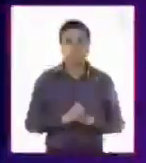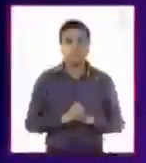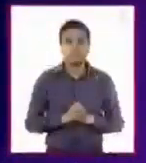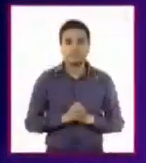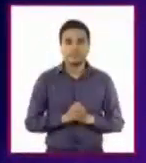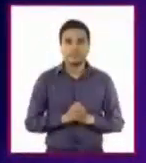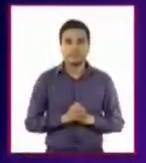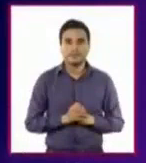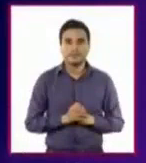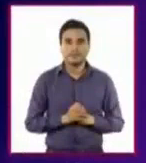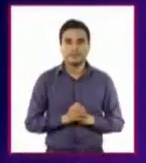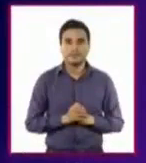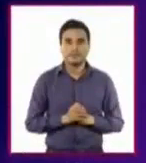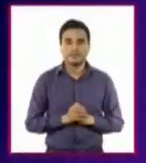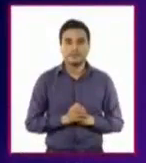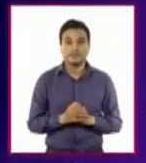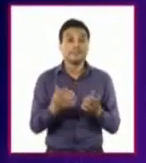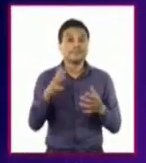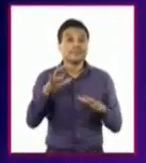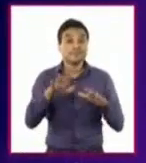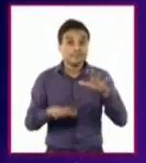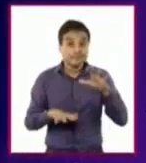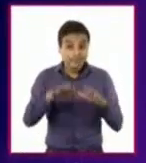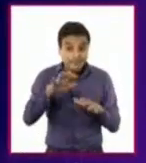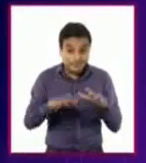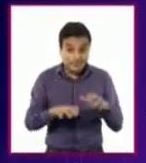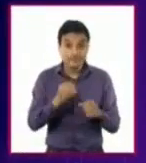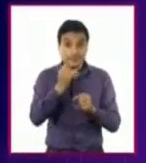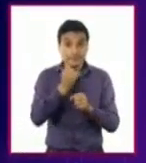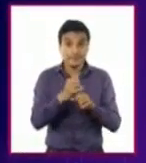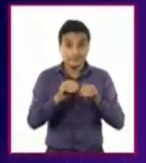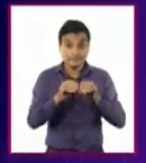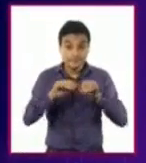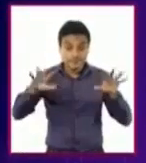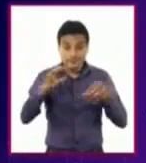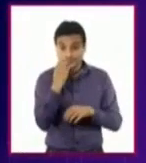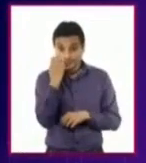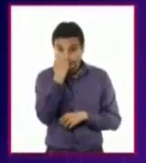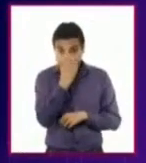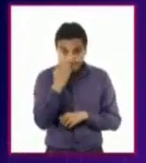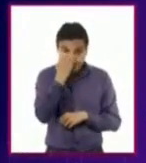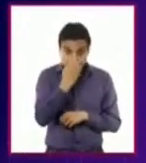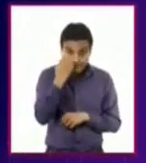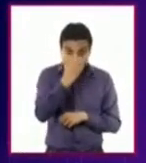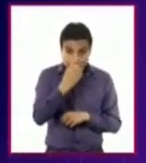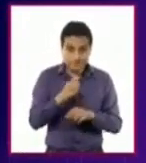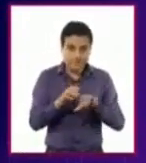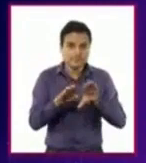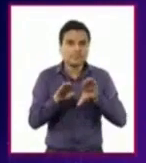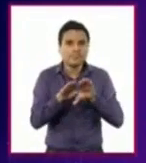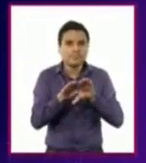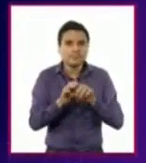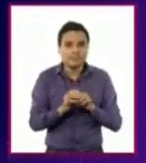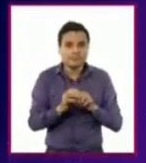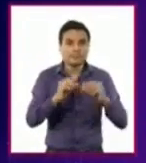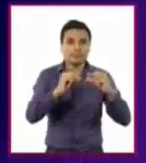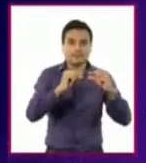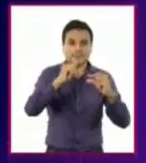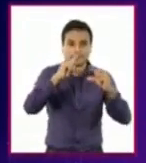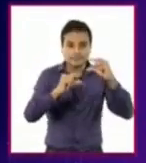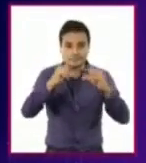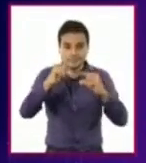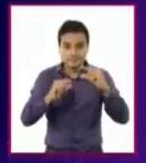algunas veces la información que se va a analizar o procesar que está contenida en gráficas tal es el caso de la